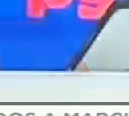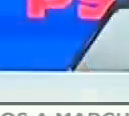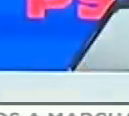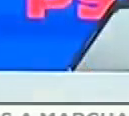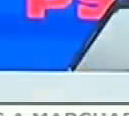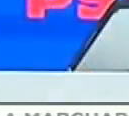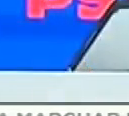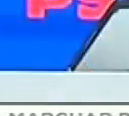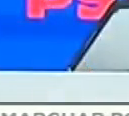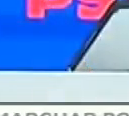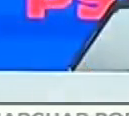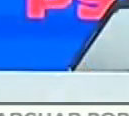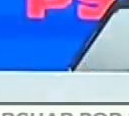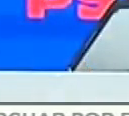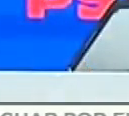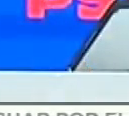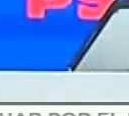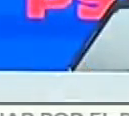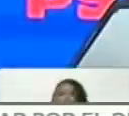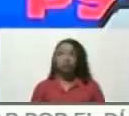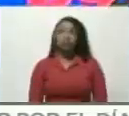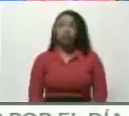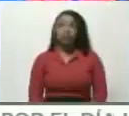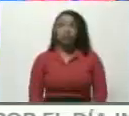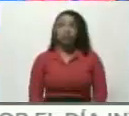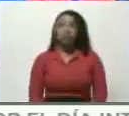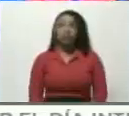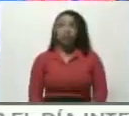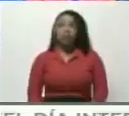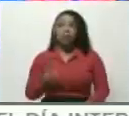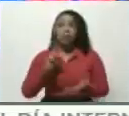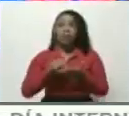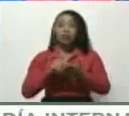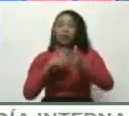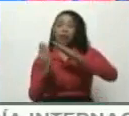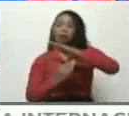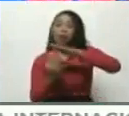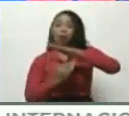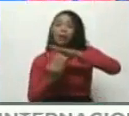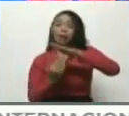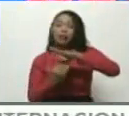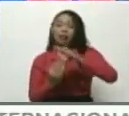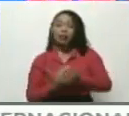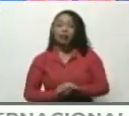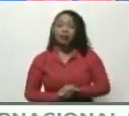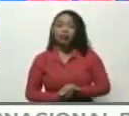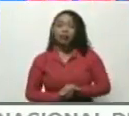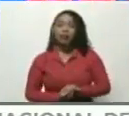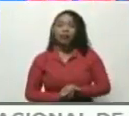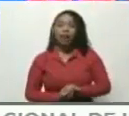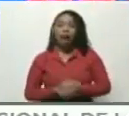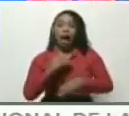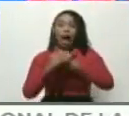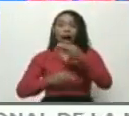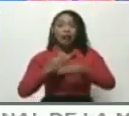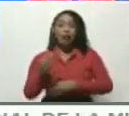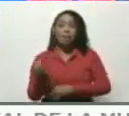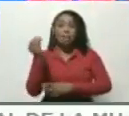mayoritaria, democrática, participativa, donde las bases designan además,